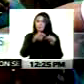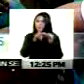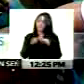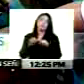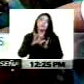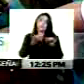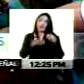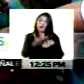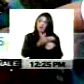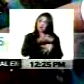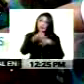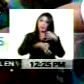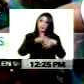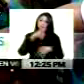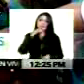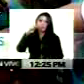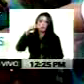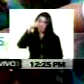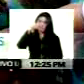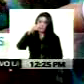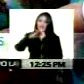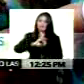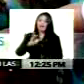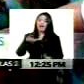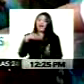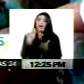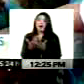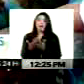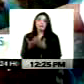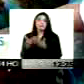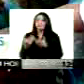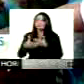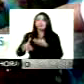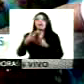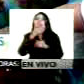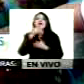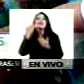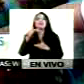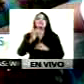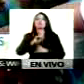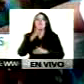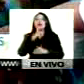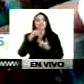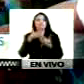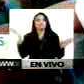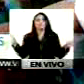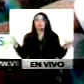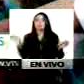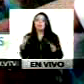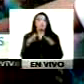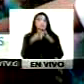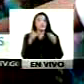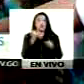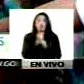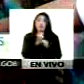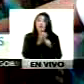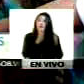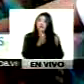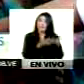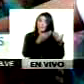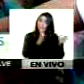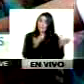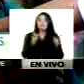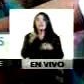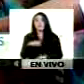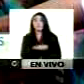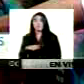el presidente obrero, el presidente pueblo, Nicolás Maduro Moros, hasta el tiempo que sea necesario para que todos los trabajadores y las trabajadoras en las empresas públicas y